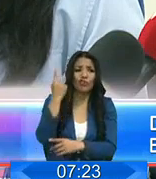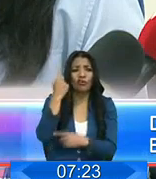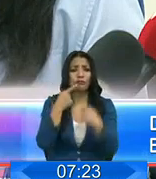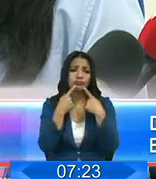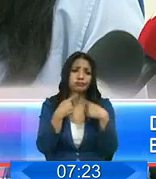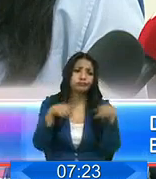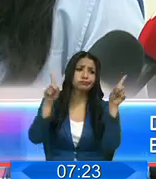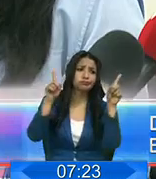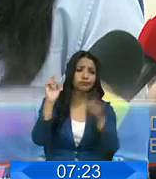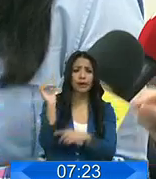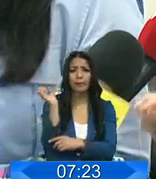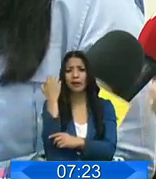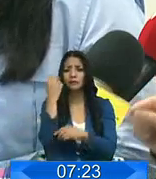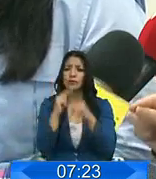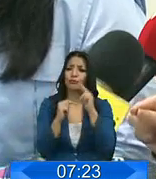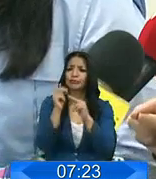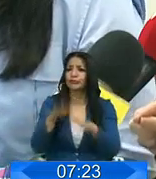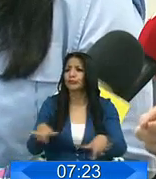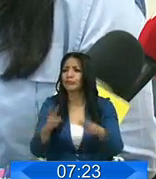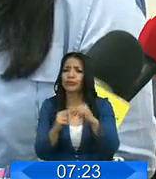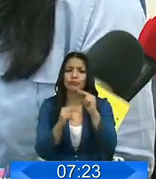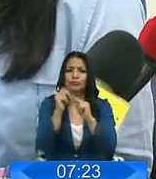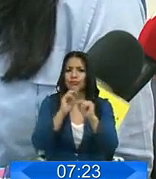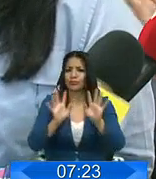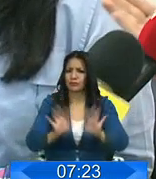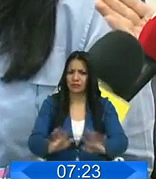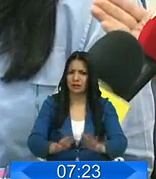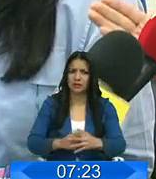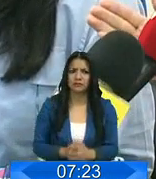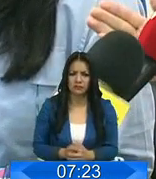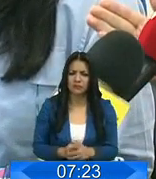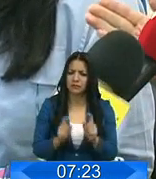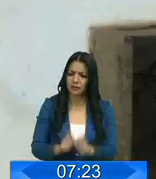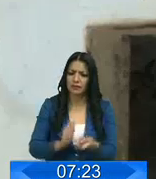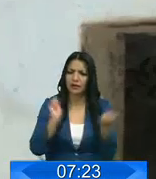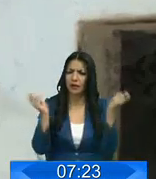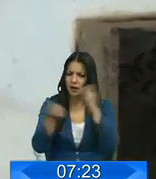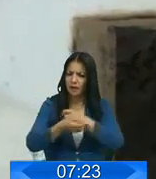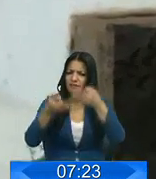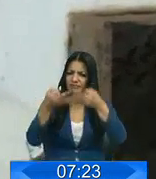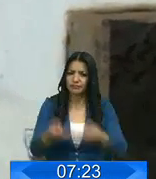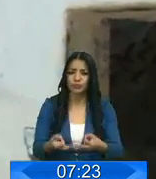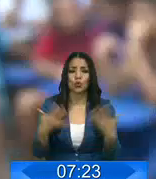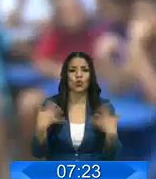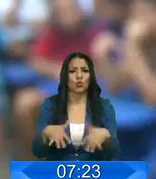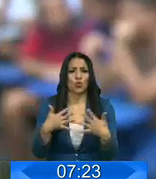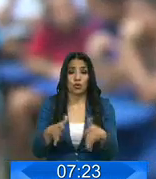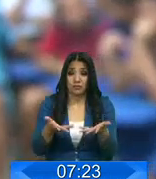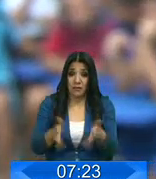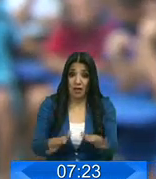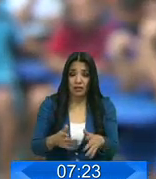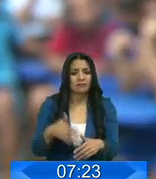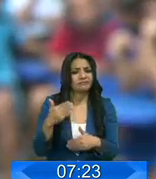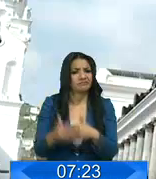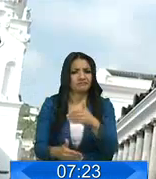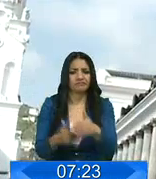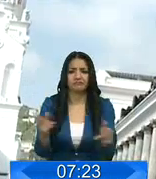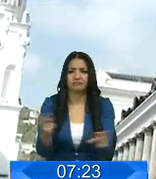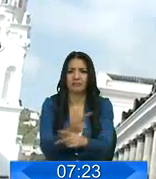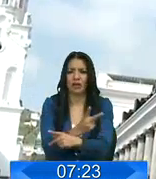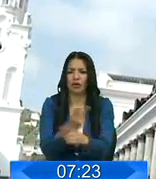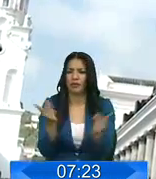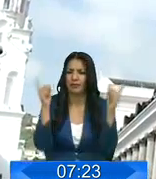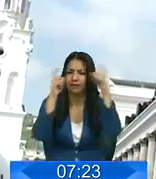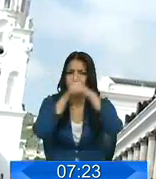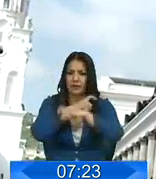destinada a la construcción de infraestructura. Que si no se aplican correctivos, la situación podría ser aún más complicada. Se espera